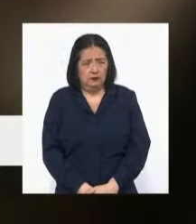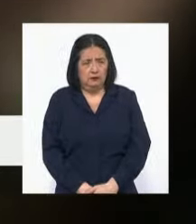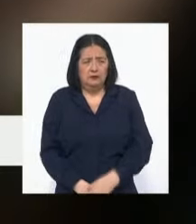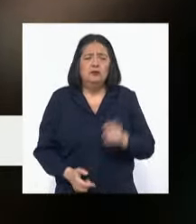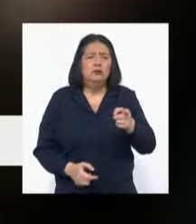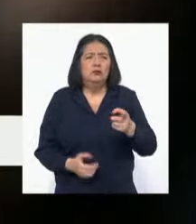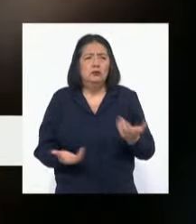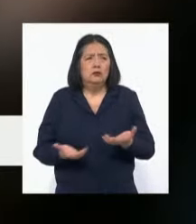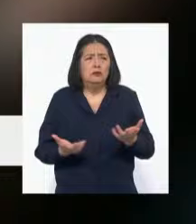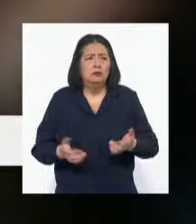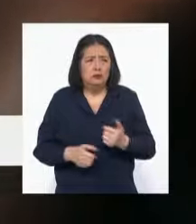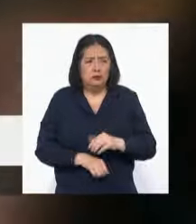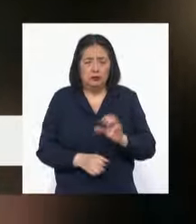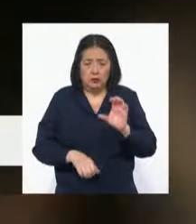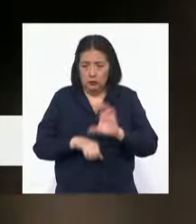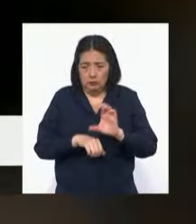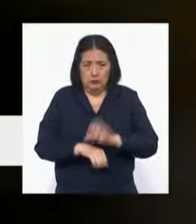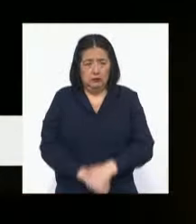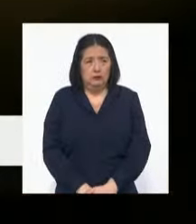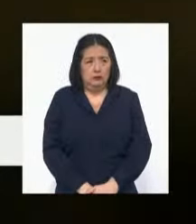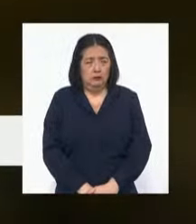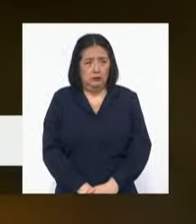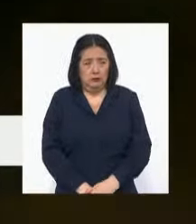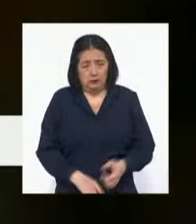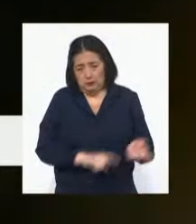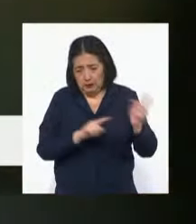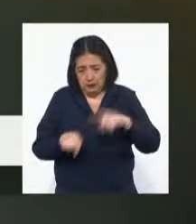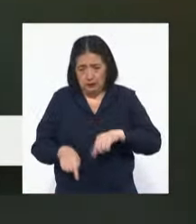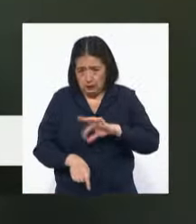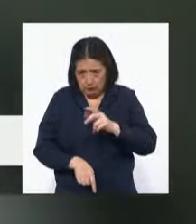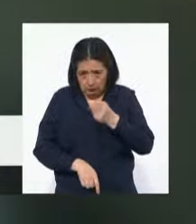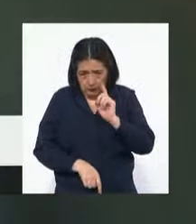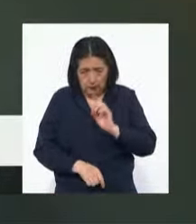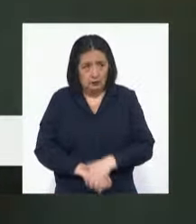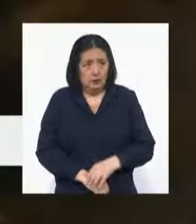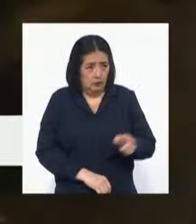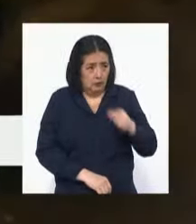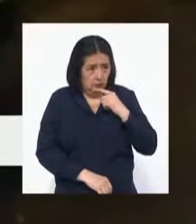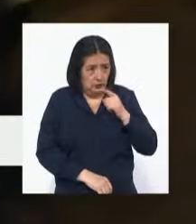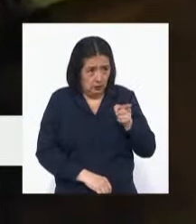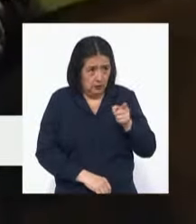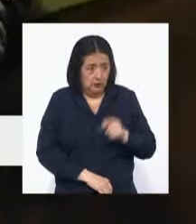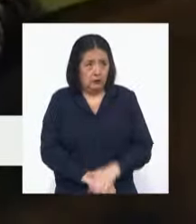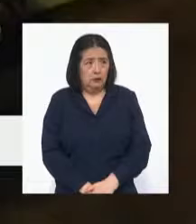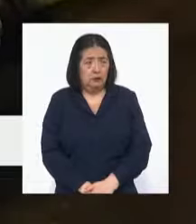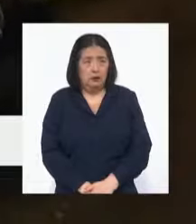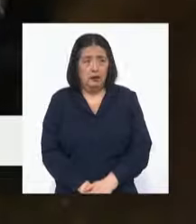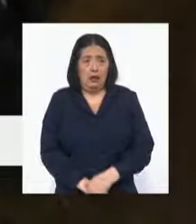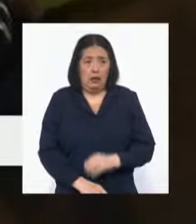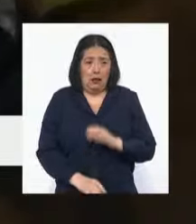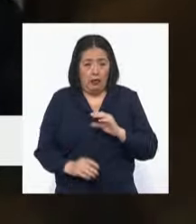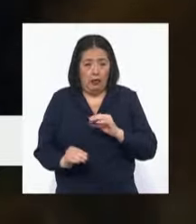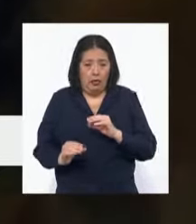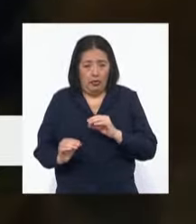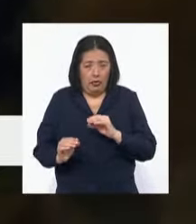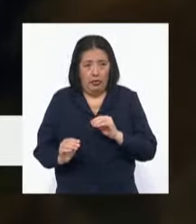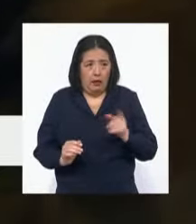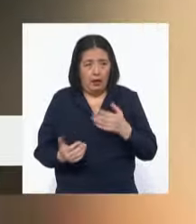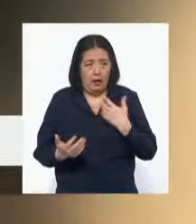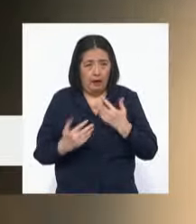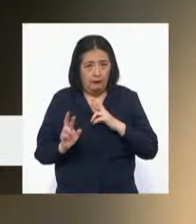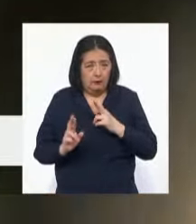¿De dónde eres? Comas. ¿Vienes de Comas a robar acá? Una fémina. Aunque apenas balbuceaban sus respuestas,